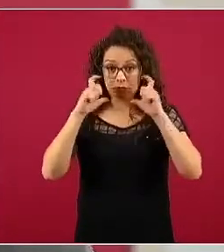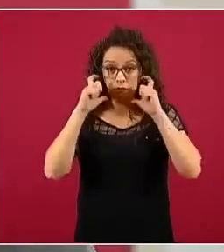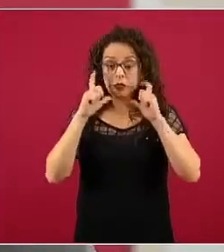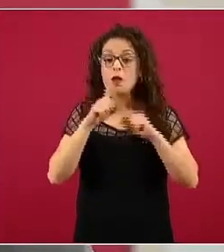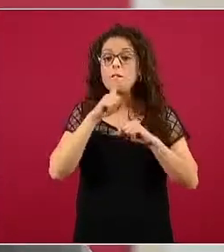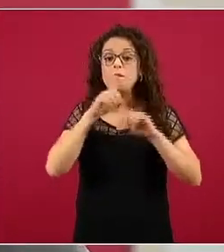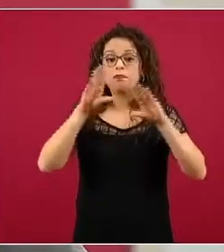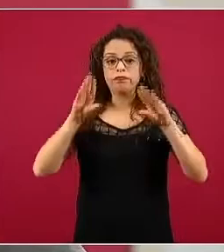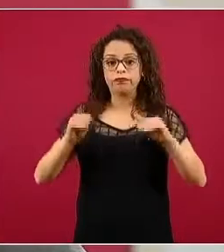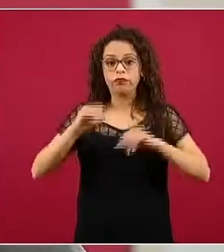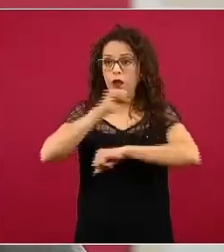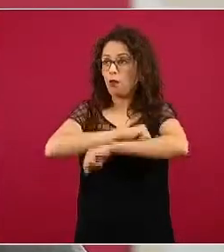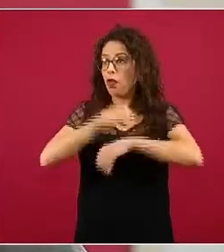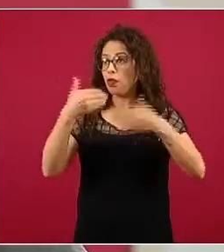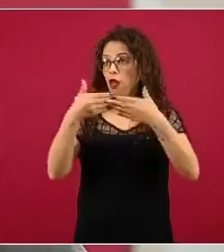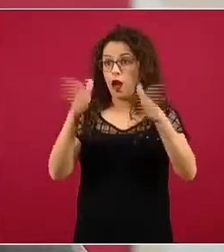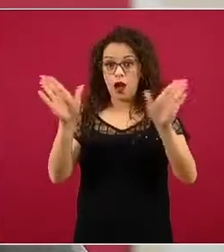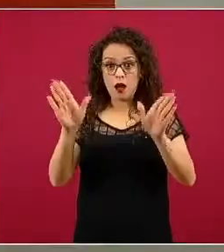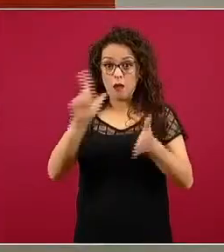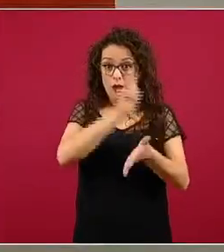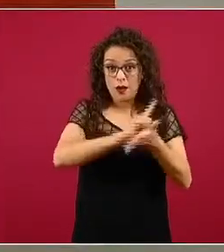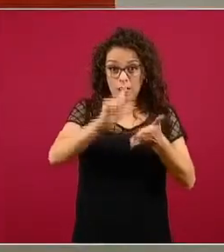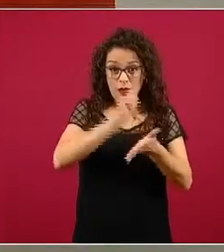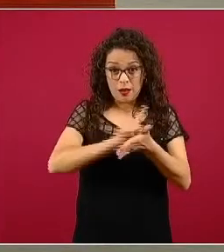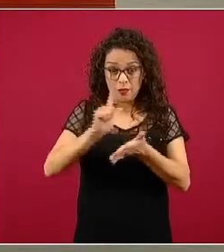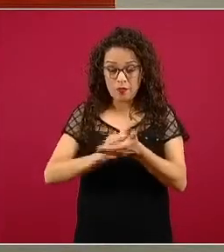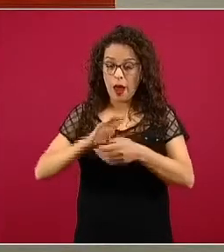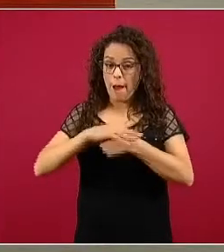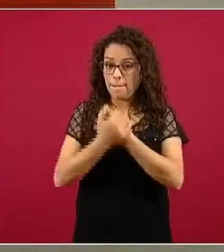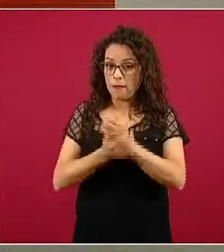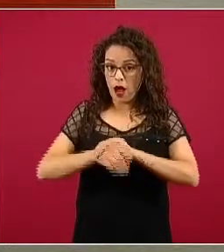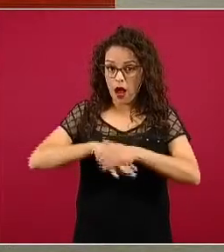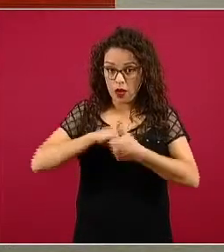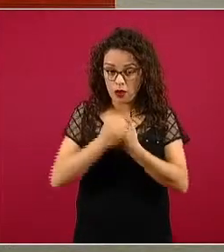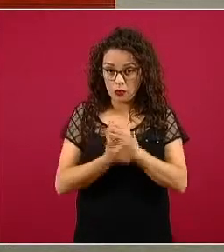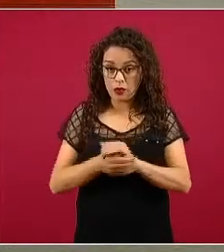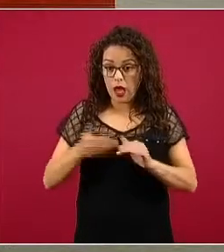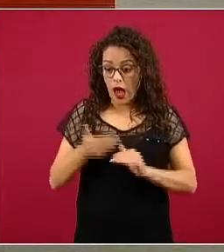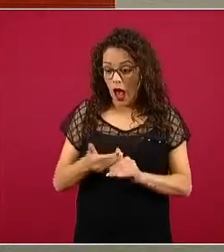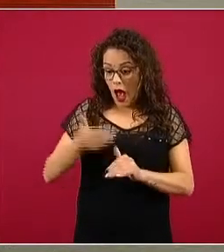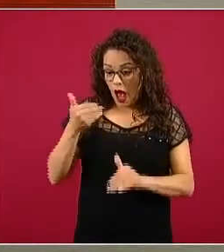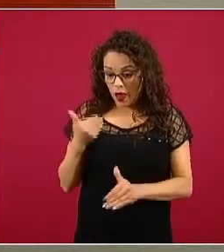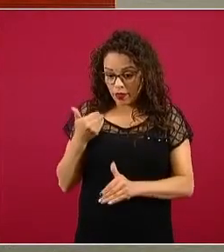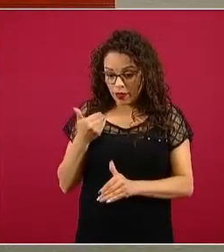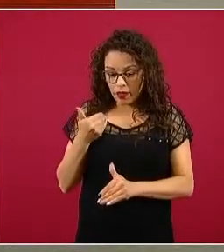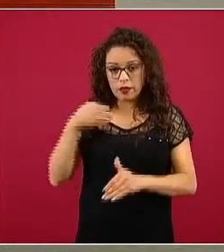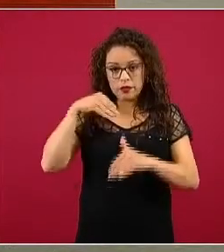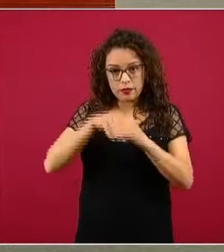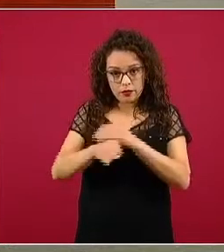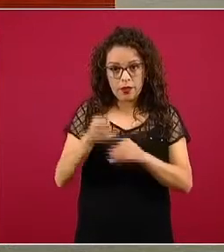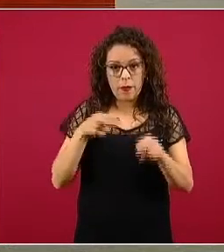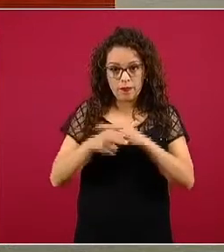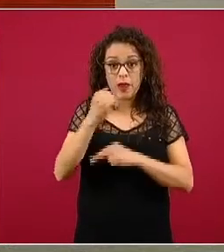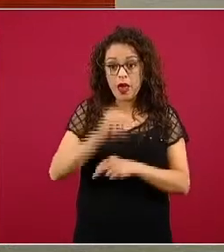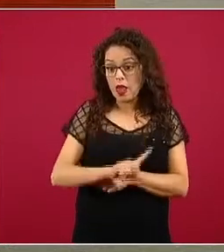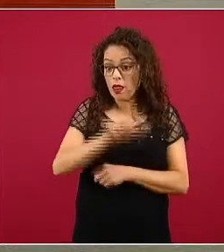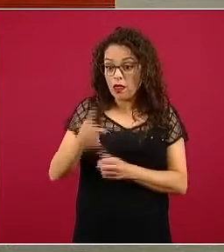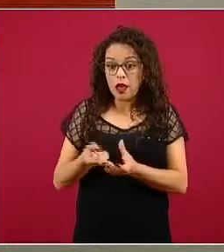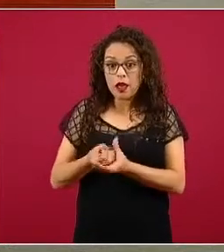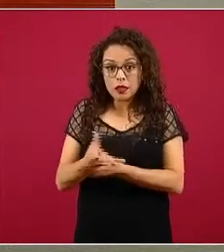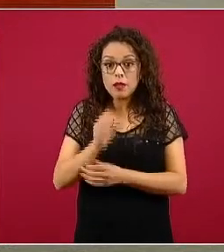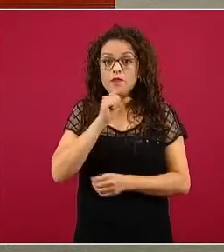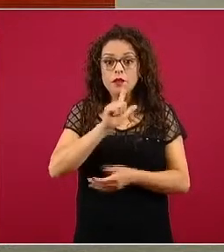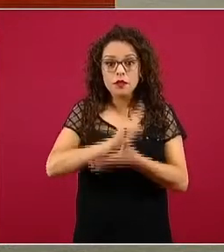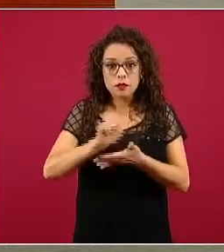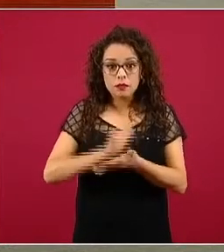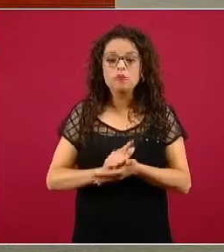ventanas abiertas y se haga la limpieza de manos antes y después, el viaje puede ser relativamente bajo de